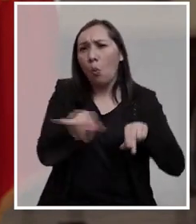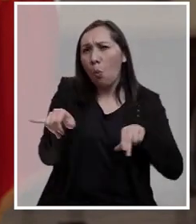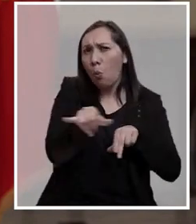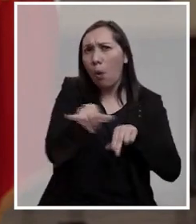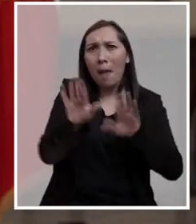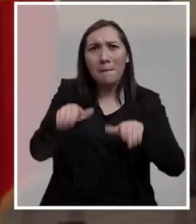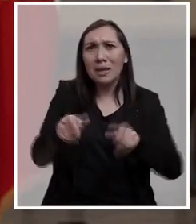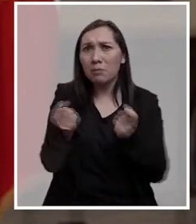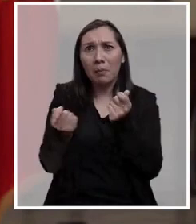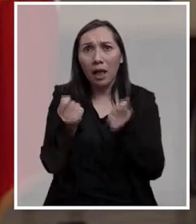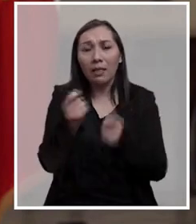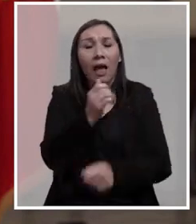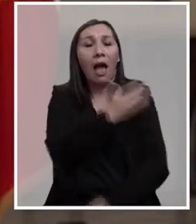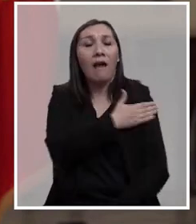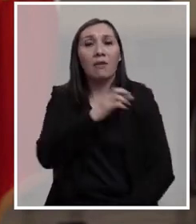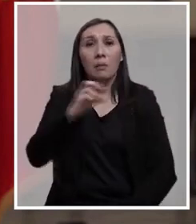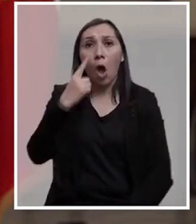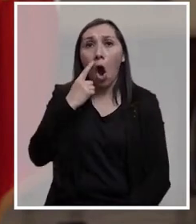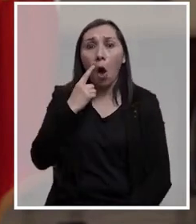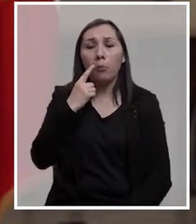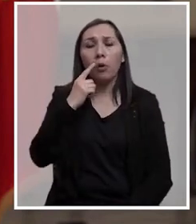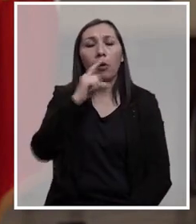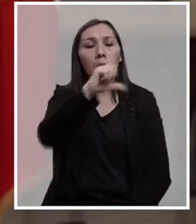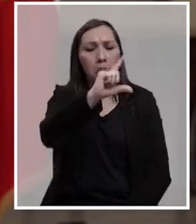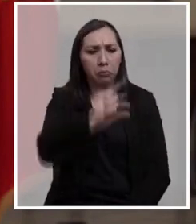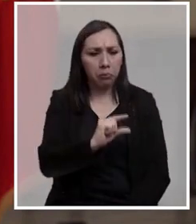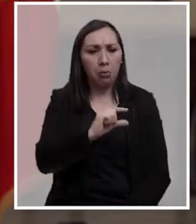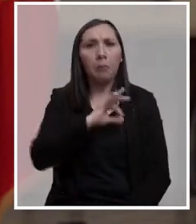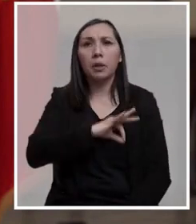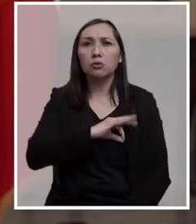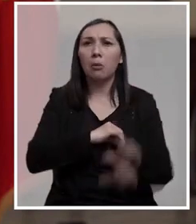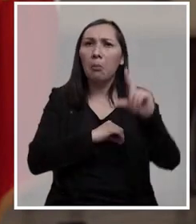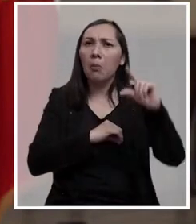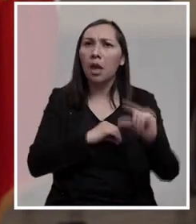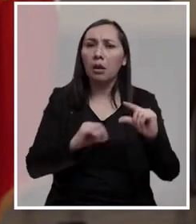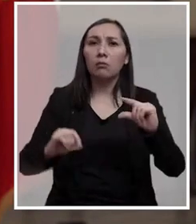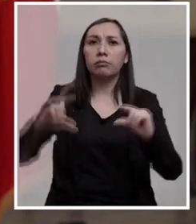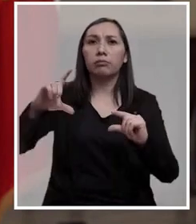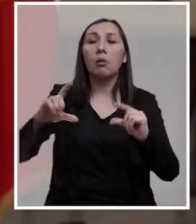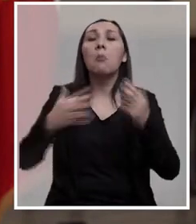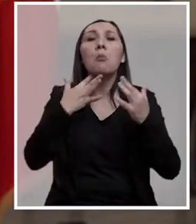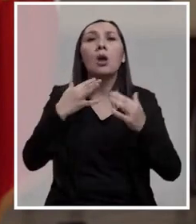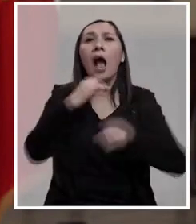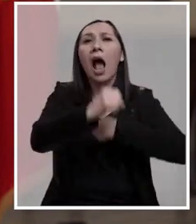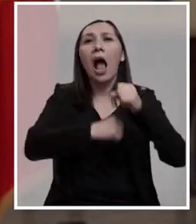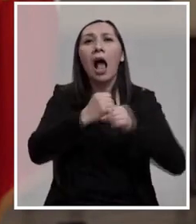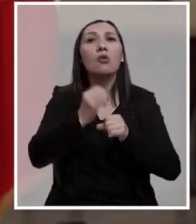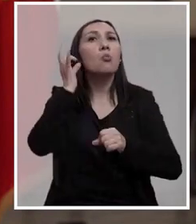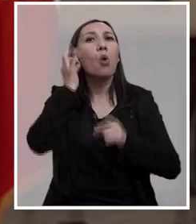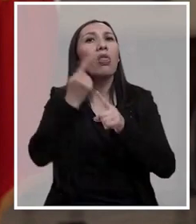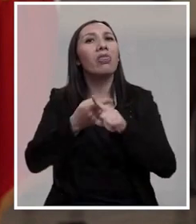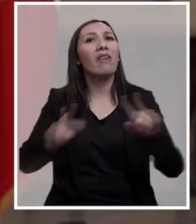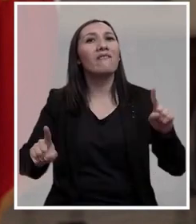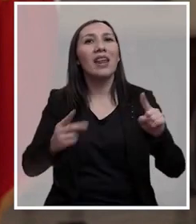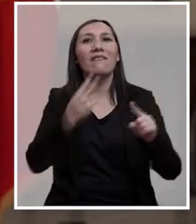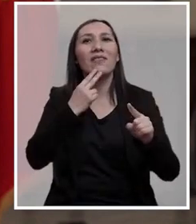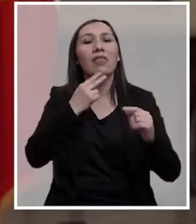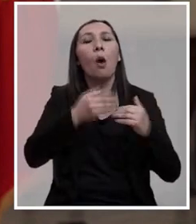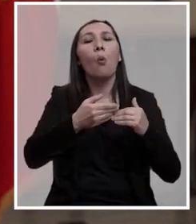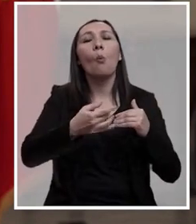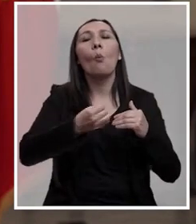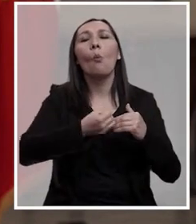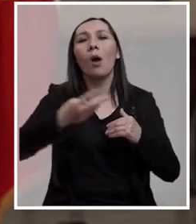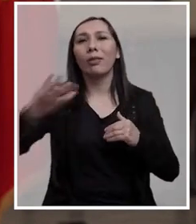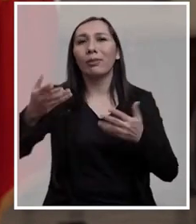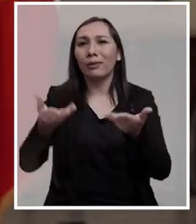el mismo monto en su afp que un hombre recibe una pensión más baja ya que su esperanza de vida se calcula de manera distinta vamos